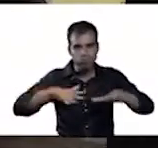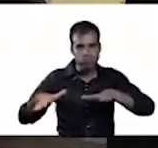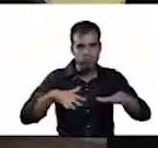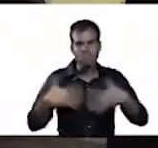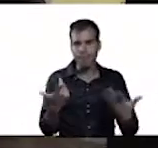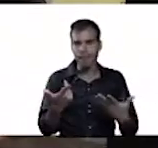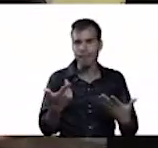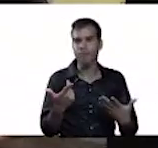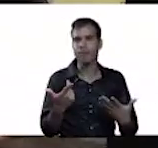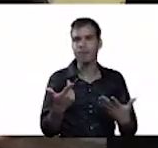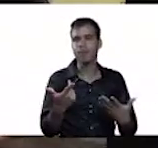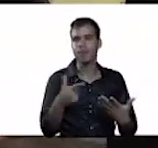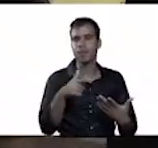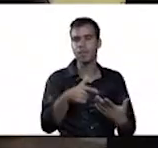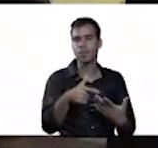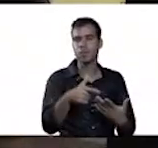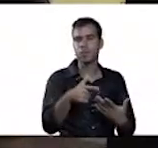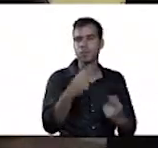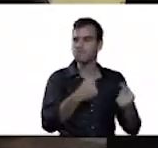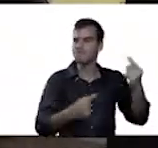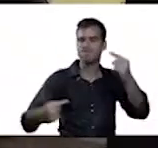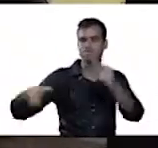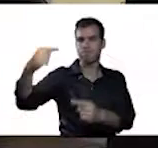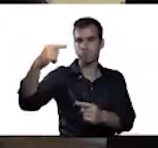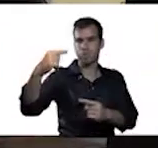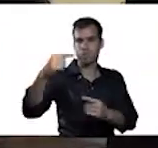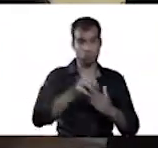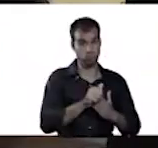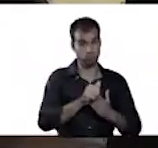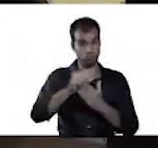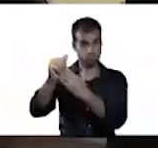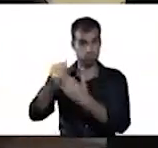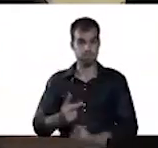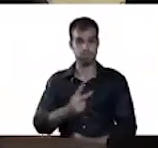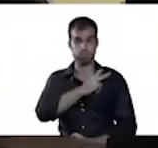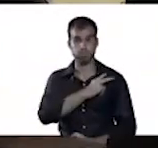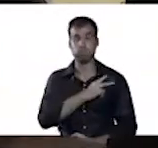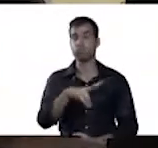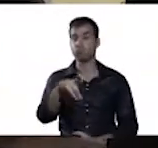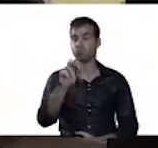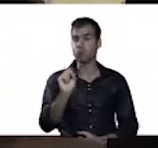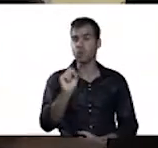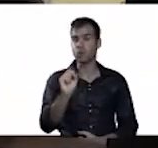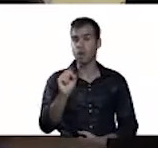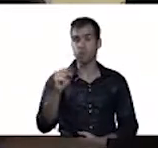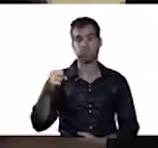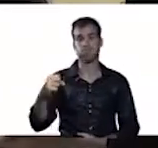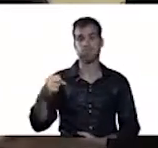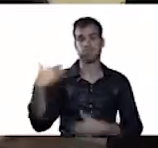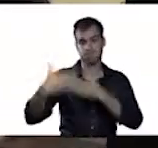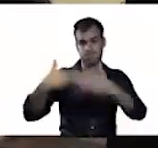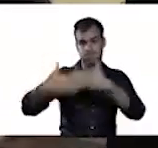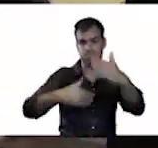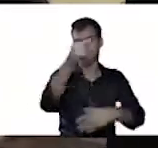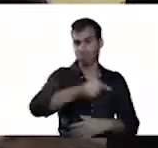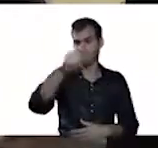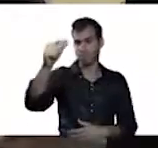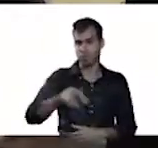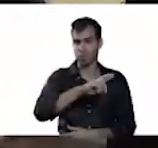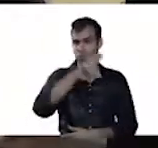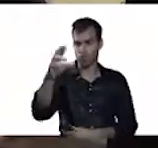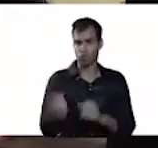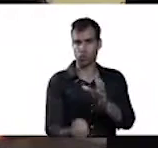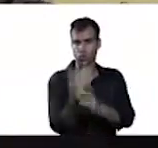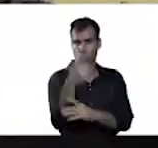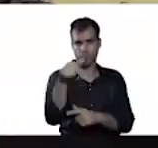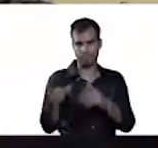a perfilar ya como el máximo dirigente de esta nueva generación de revolucionarios que surge en este